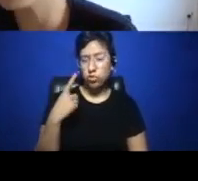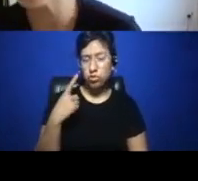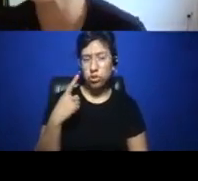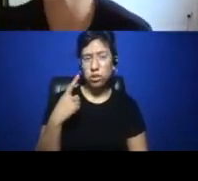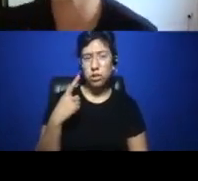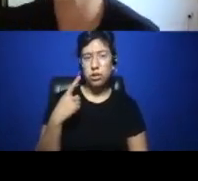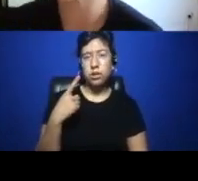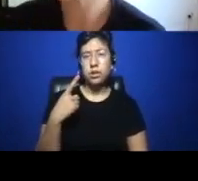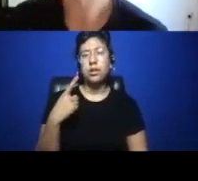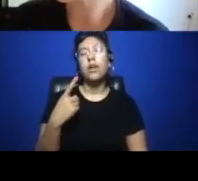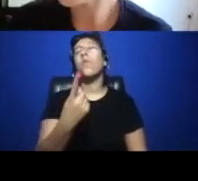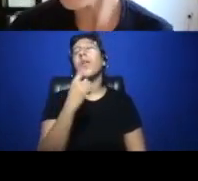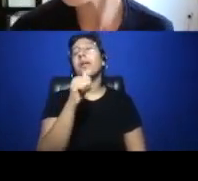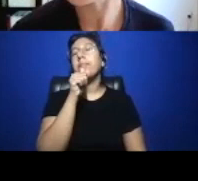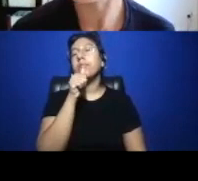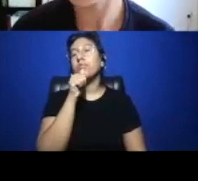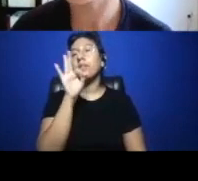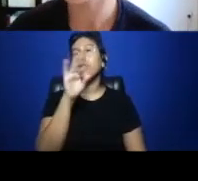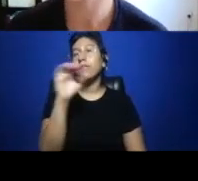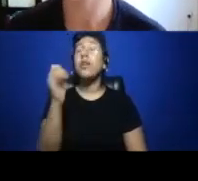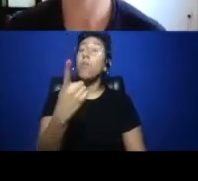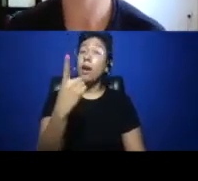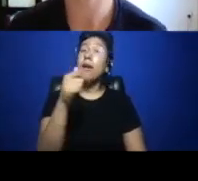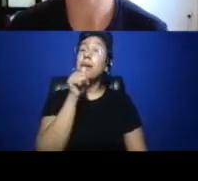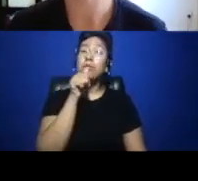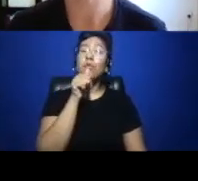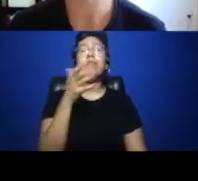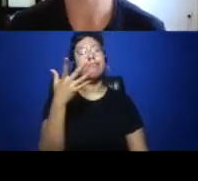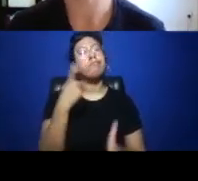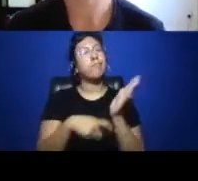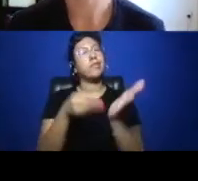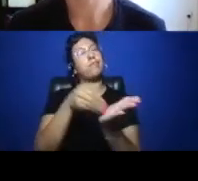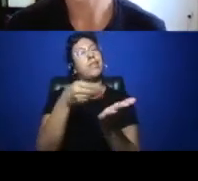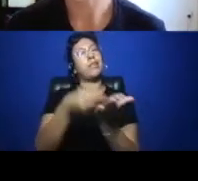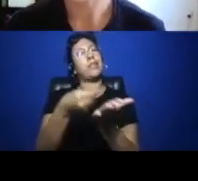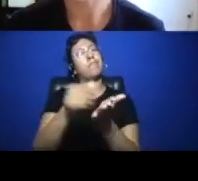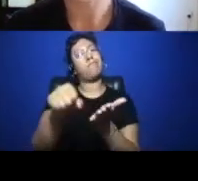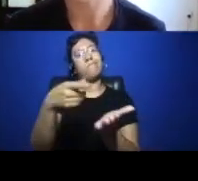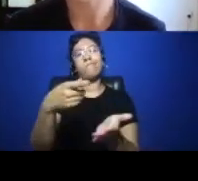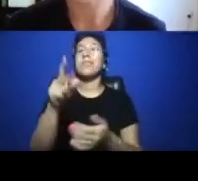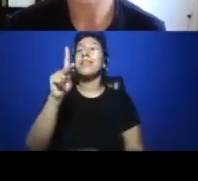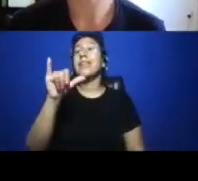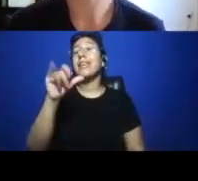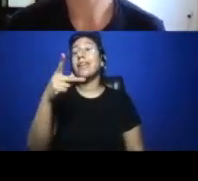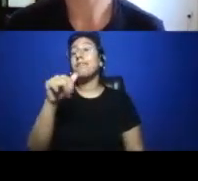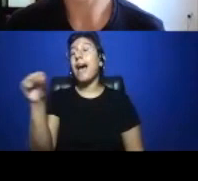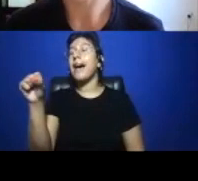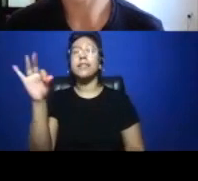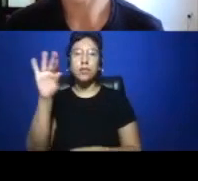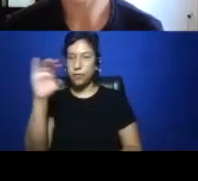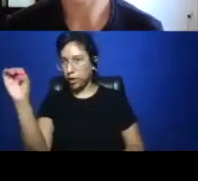Hay una pregunta de que 1Password sea gratis. 1Password cuesta